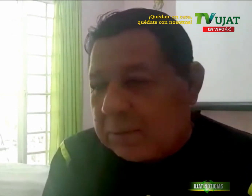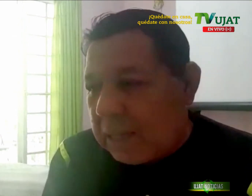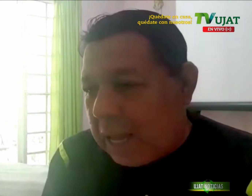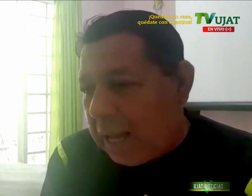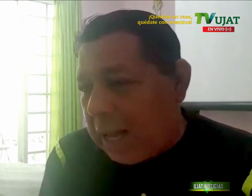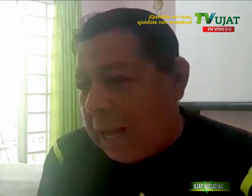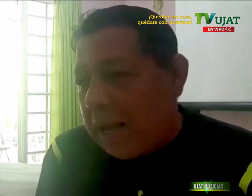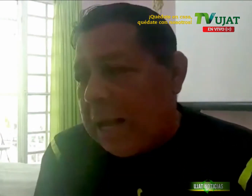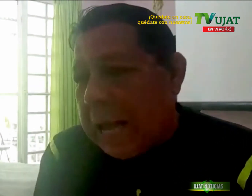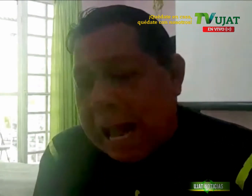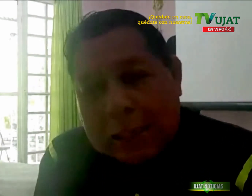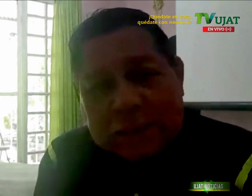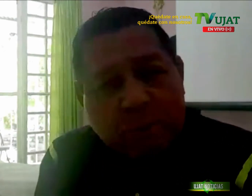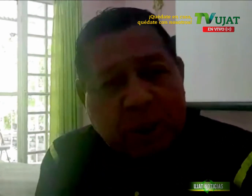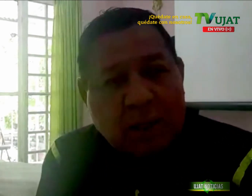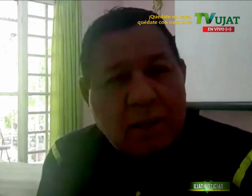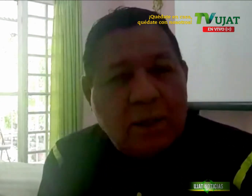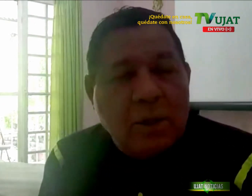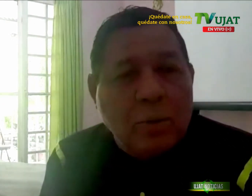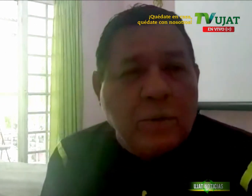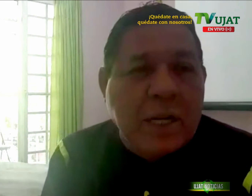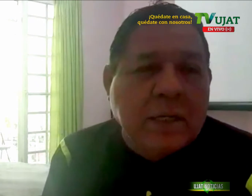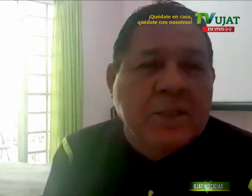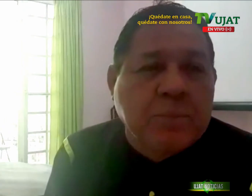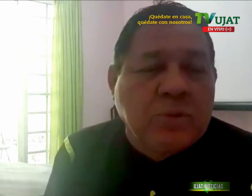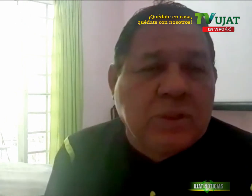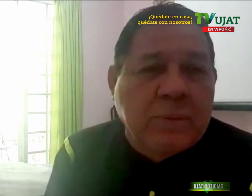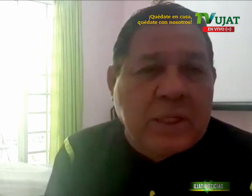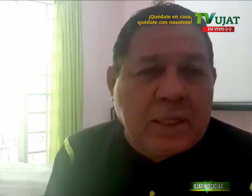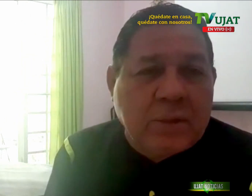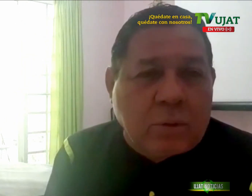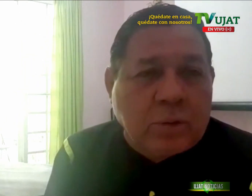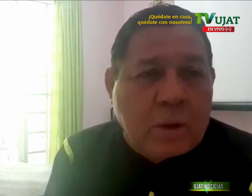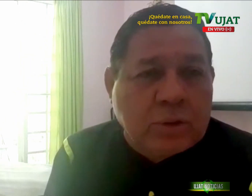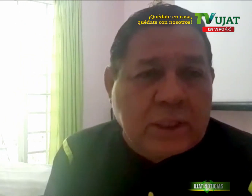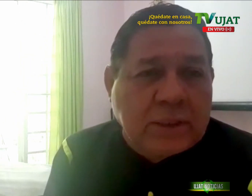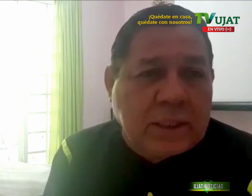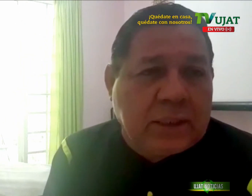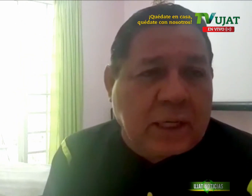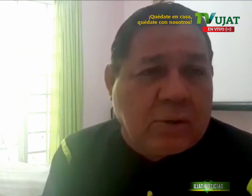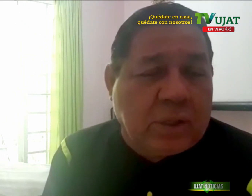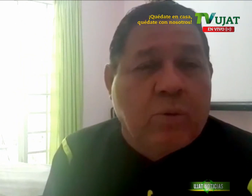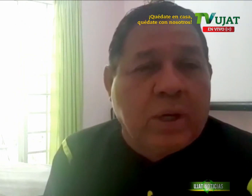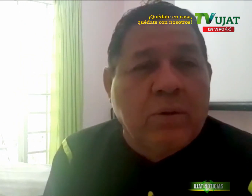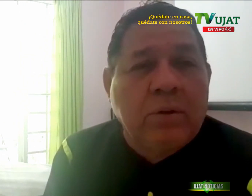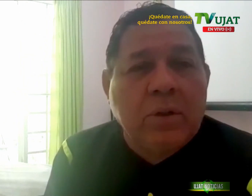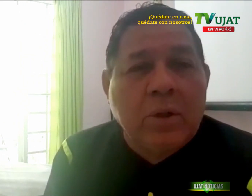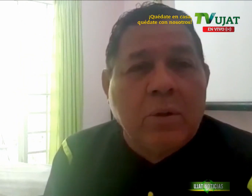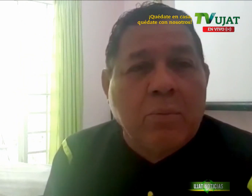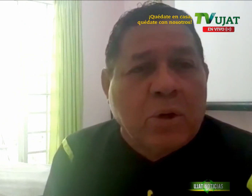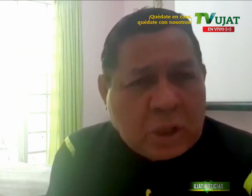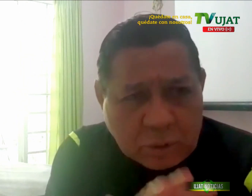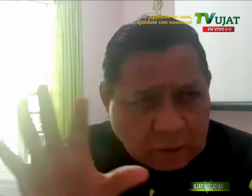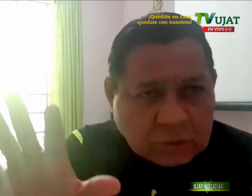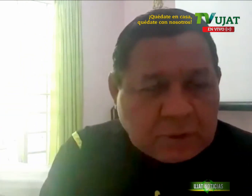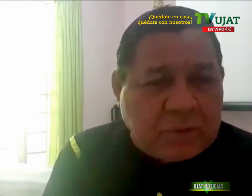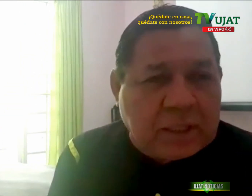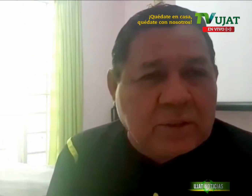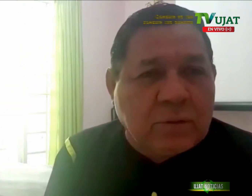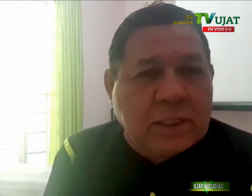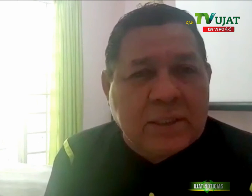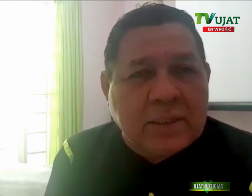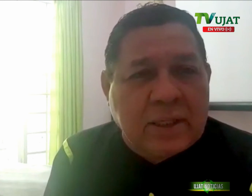porque no van a aceptar una irresponsabilidad o una ausencia en el terreno de juego por